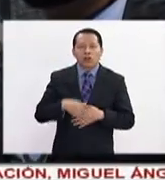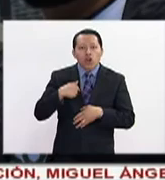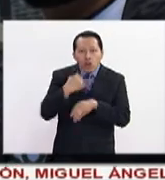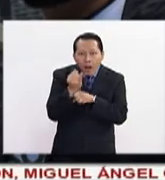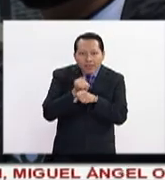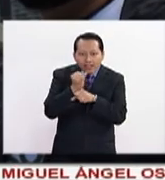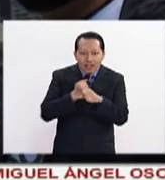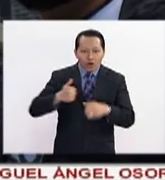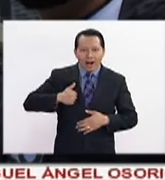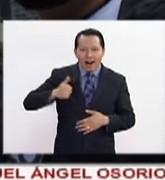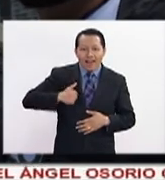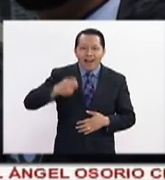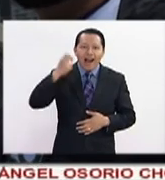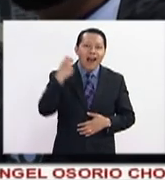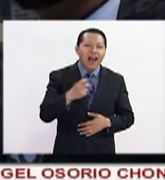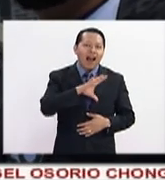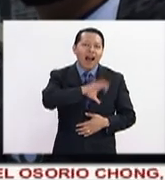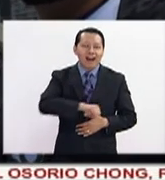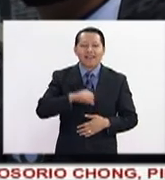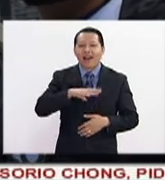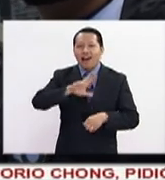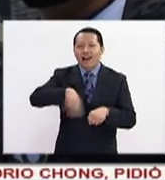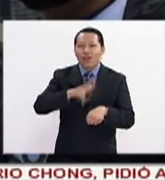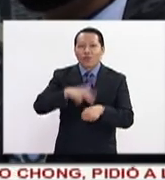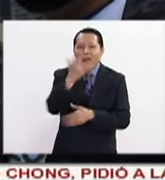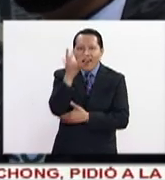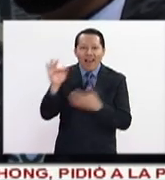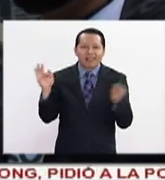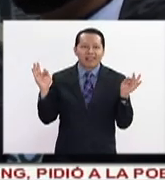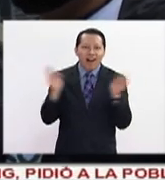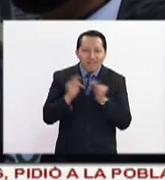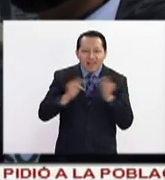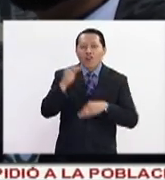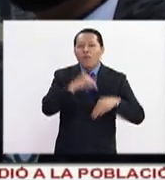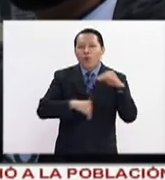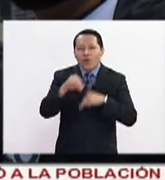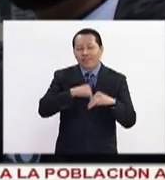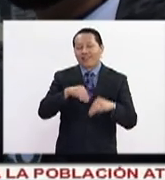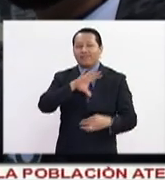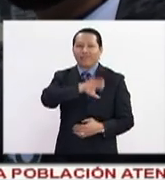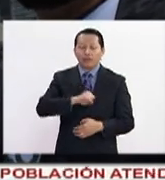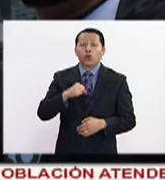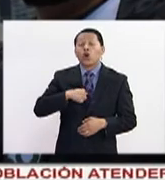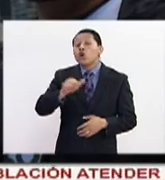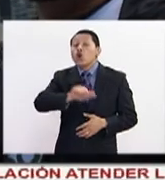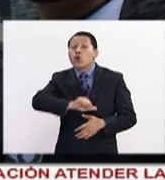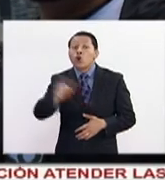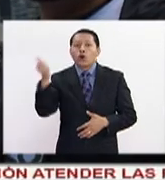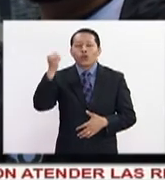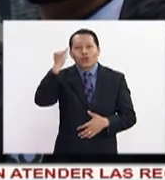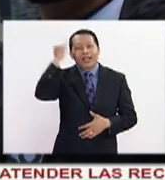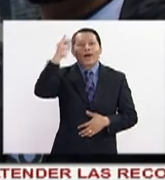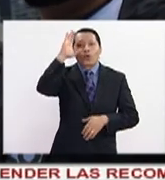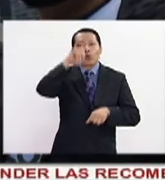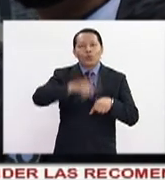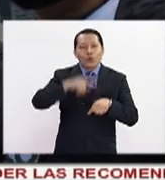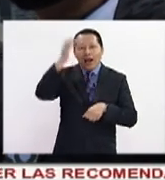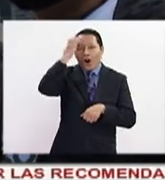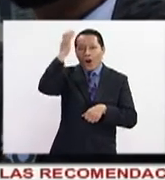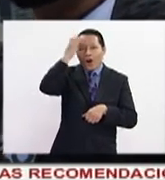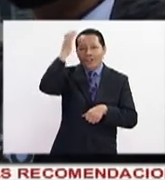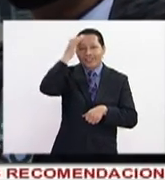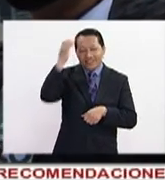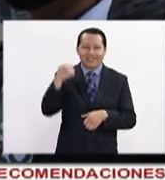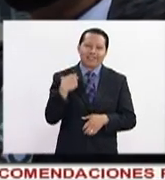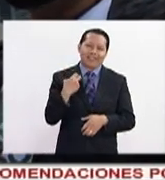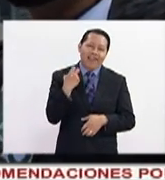tiene eso, ¿no? Lo que me encanta, naturaleza, frío y montañas. Y otro elemento importante era la cultura, conocer la cultura, yo creo que es lo que